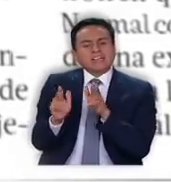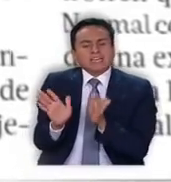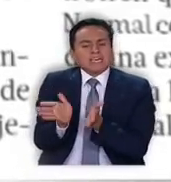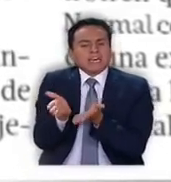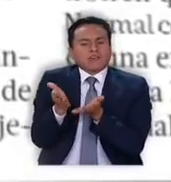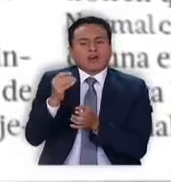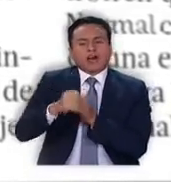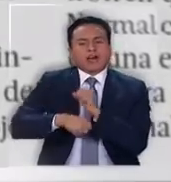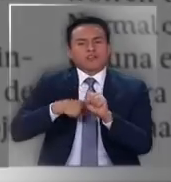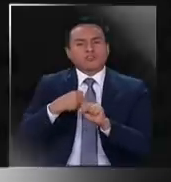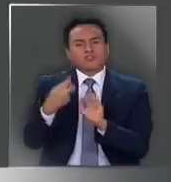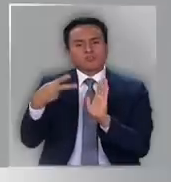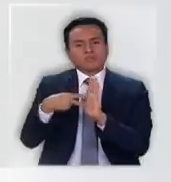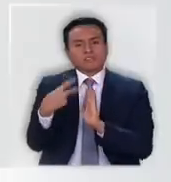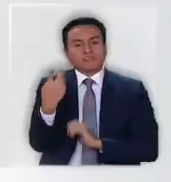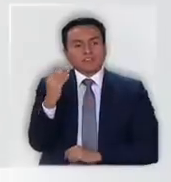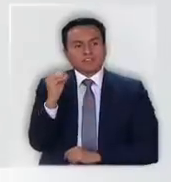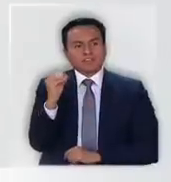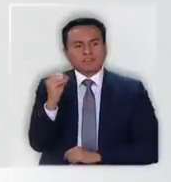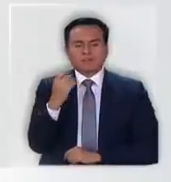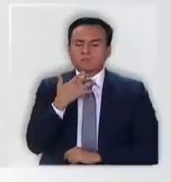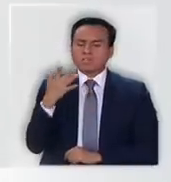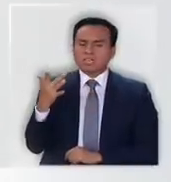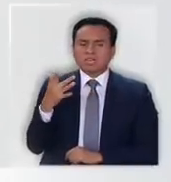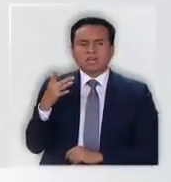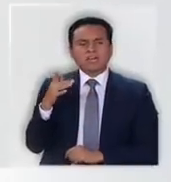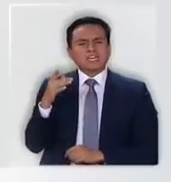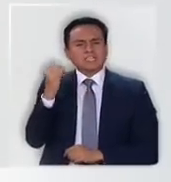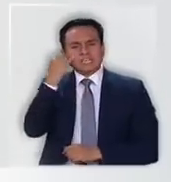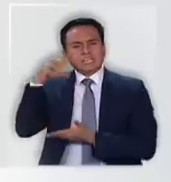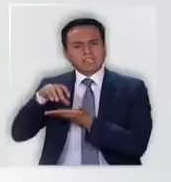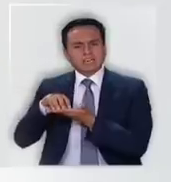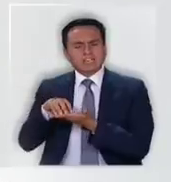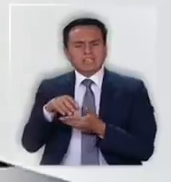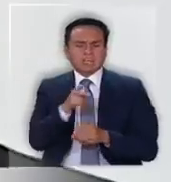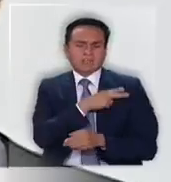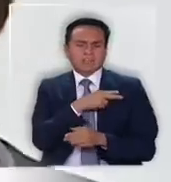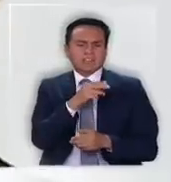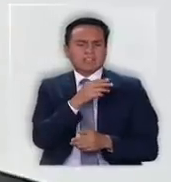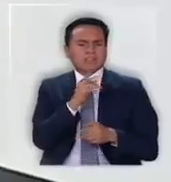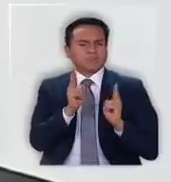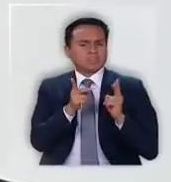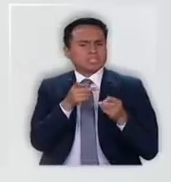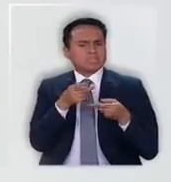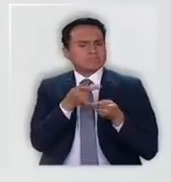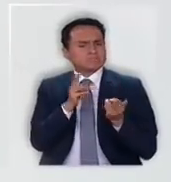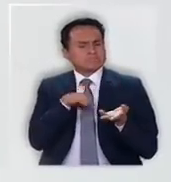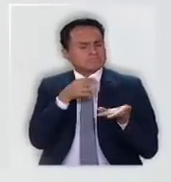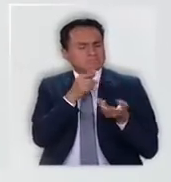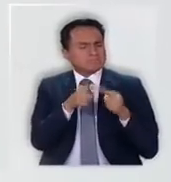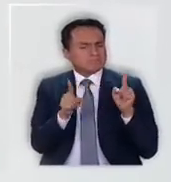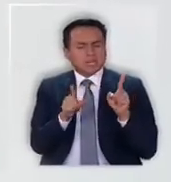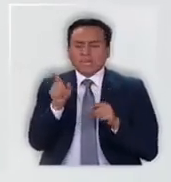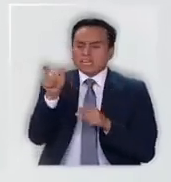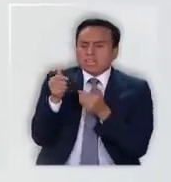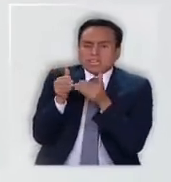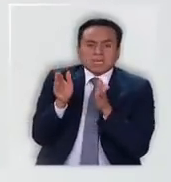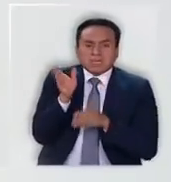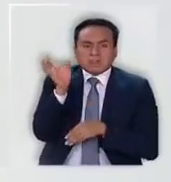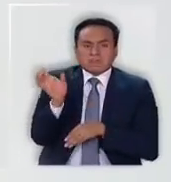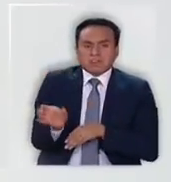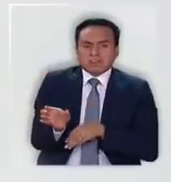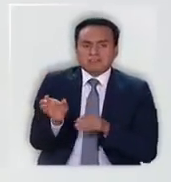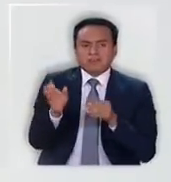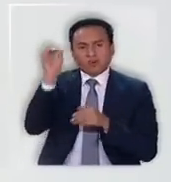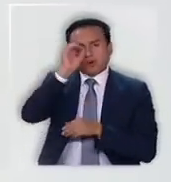el año 2020. ¿Por qué la intendenta es la que hace el anuncio y no usted, que es la jefa del transporte en Chile? Ah, no, ella es libre